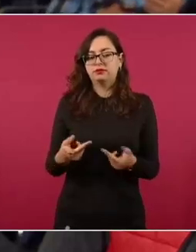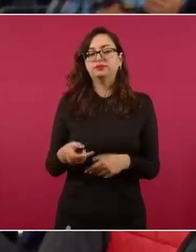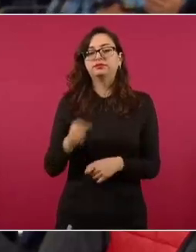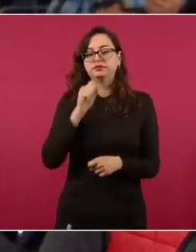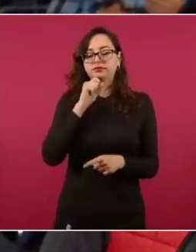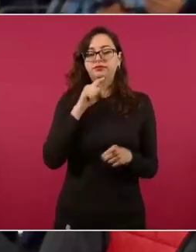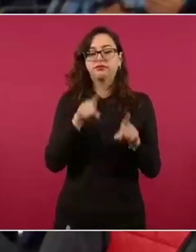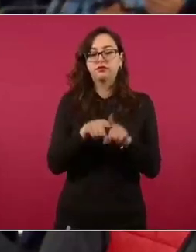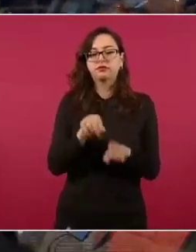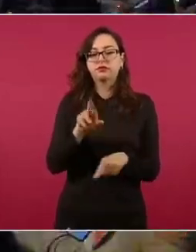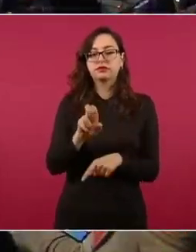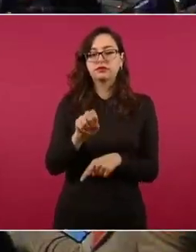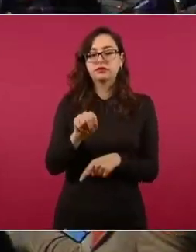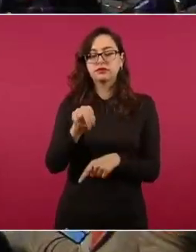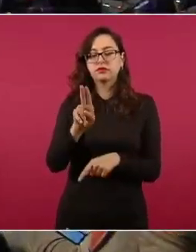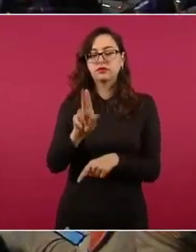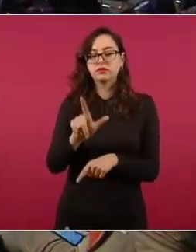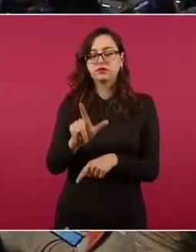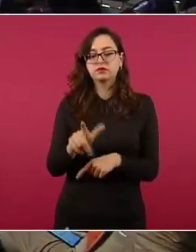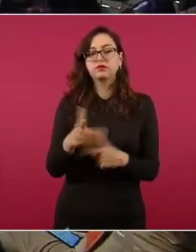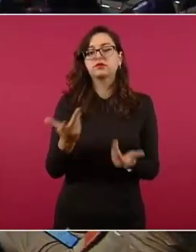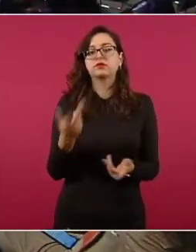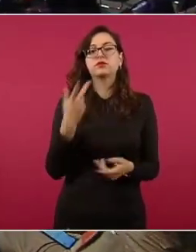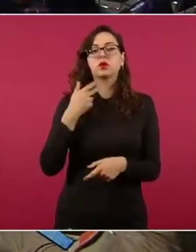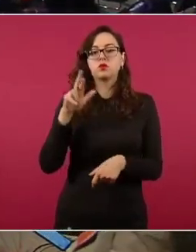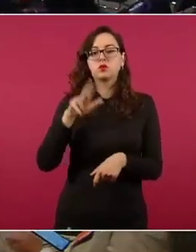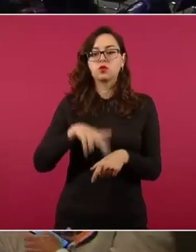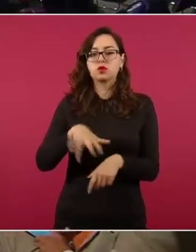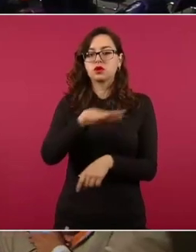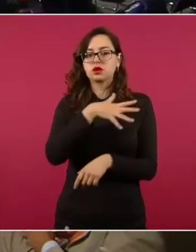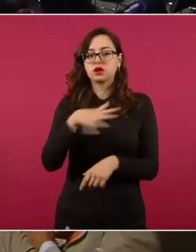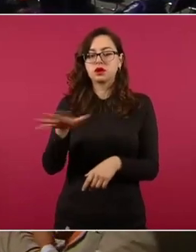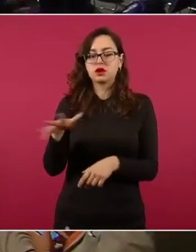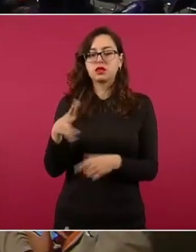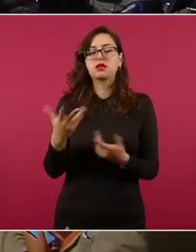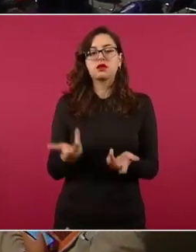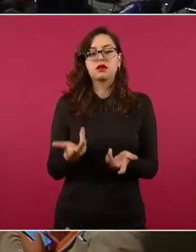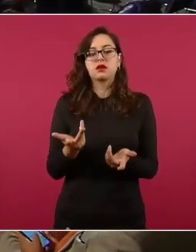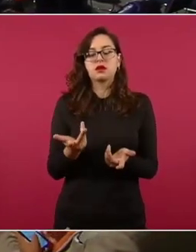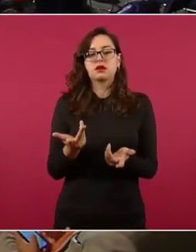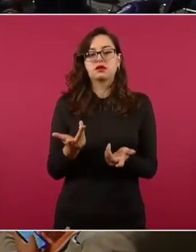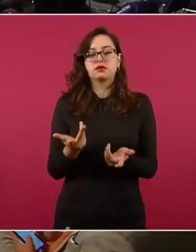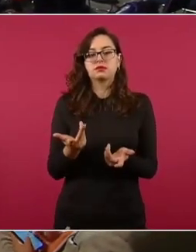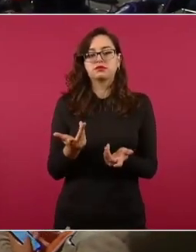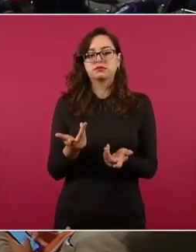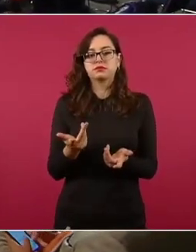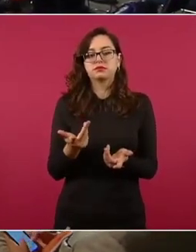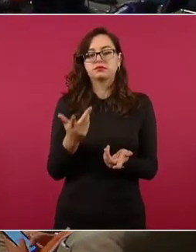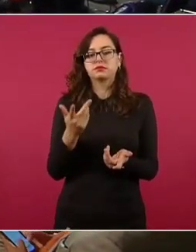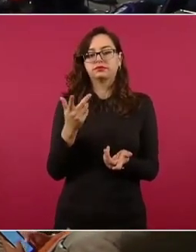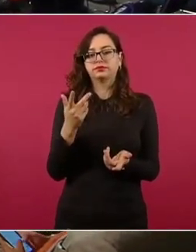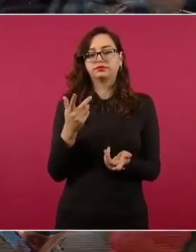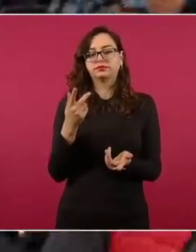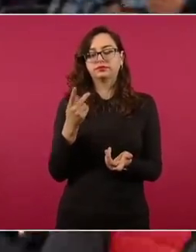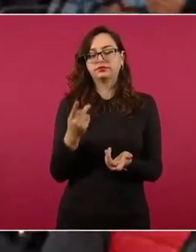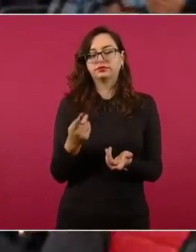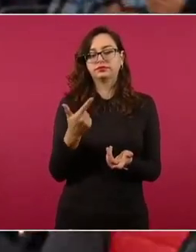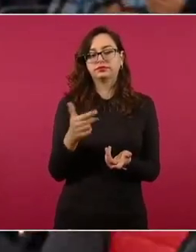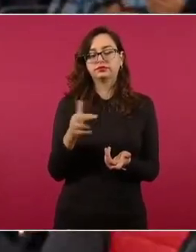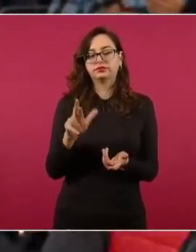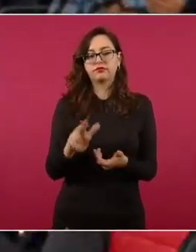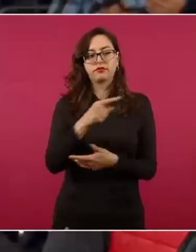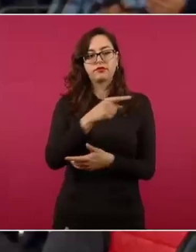Raúl Cervantes, quienes fueran titulares de la Procuraduría General de la República. A ellos se les investiga pues por esta presunta